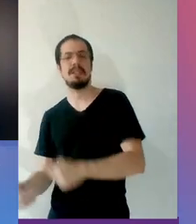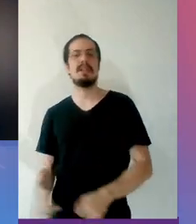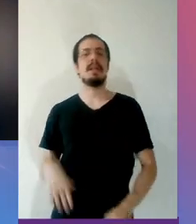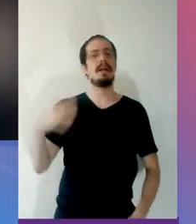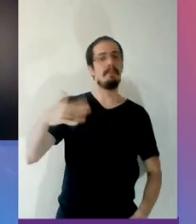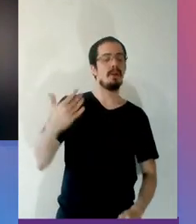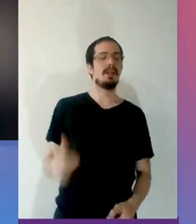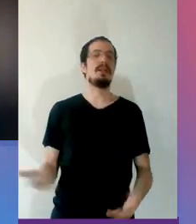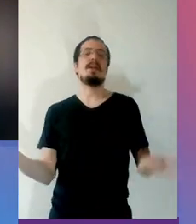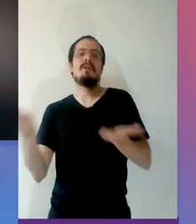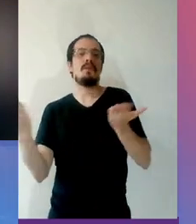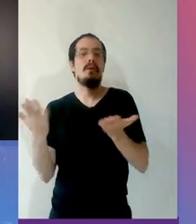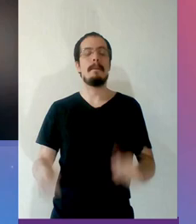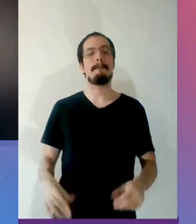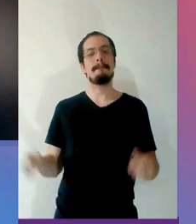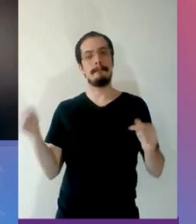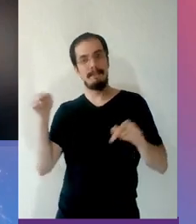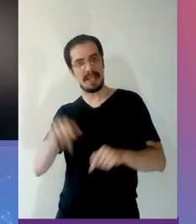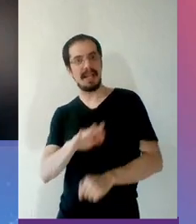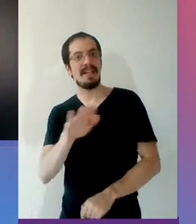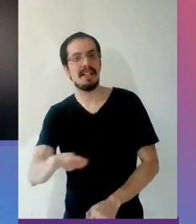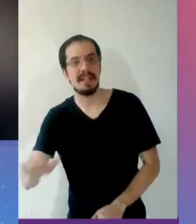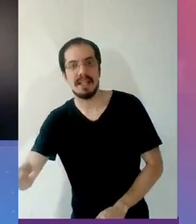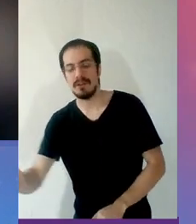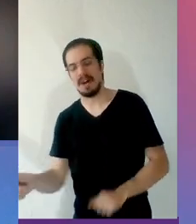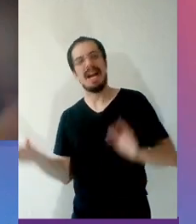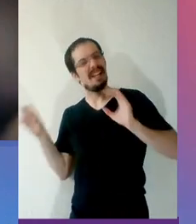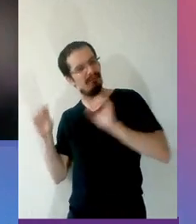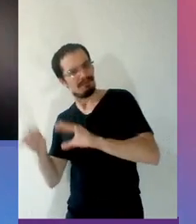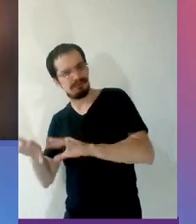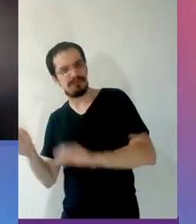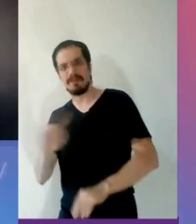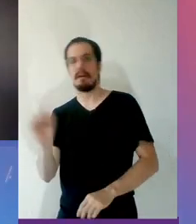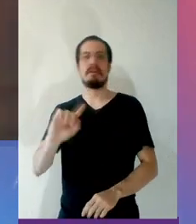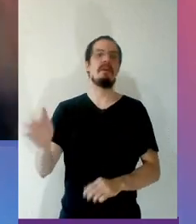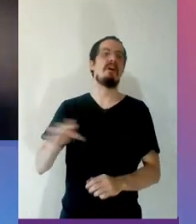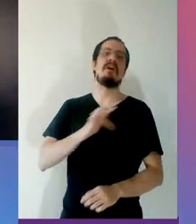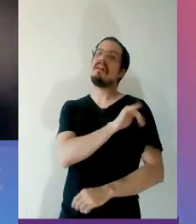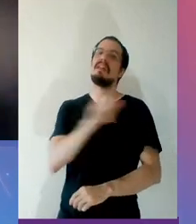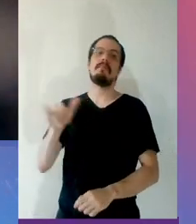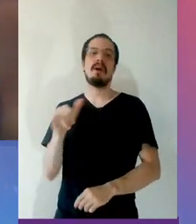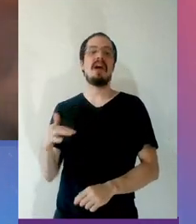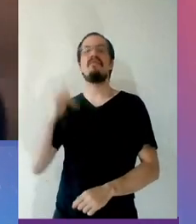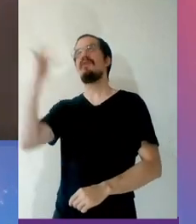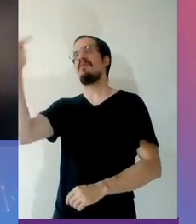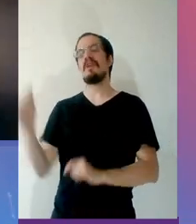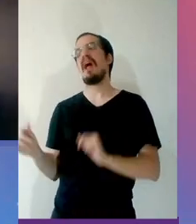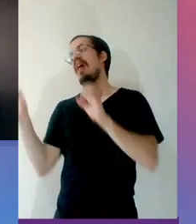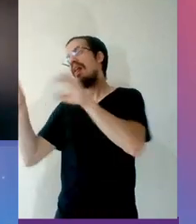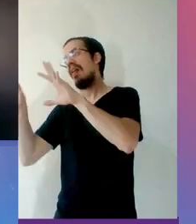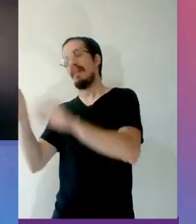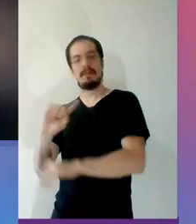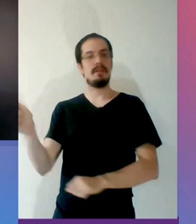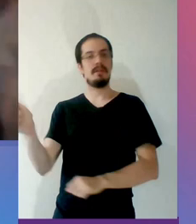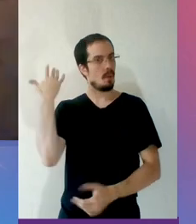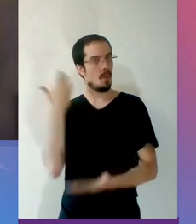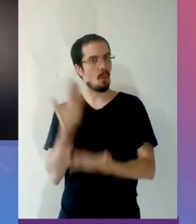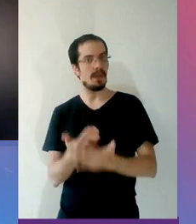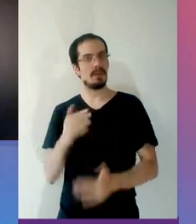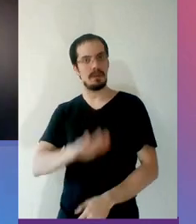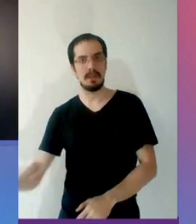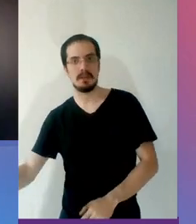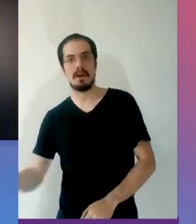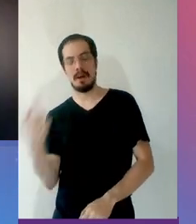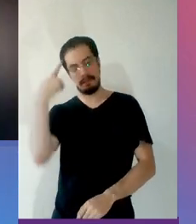desde chiquitito. De hecho, un tema puntual, por ejemplo, que nos ha tocado este año, a propósito de la pandemia, justamente que no lo vimos tanto el año pasado, son